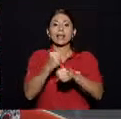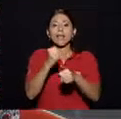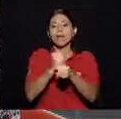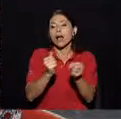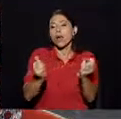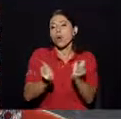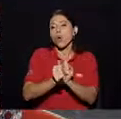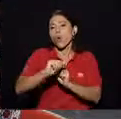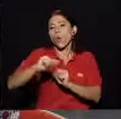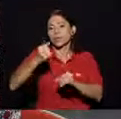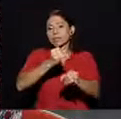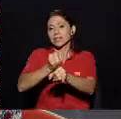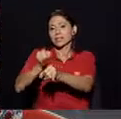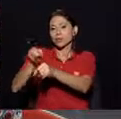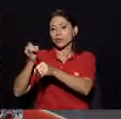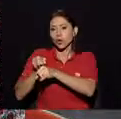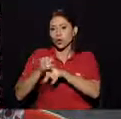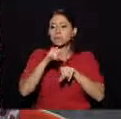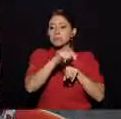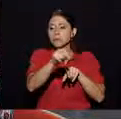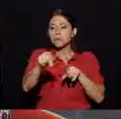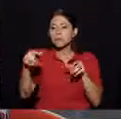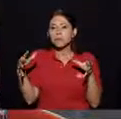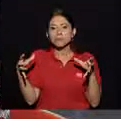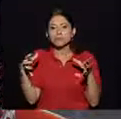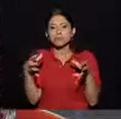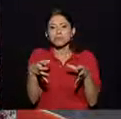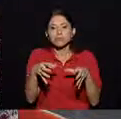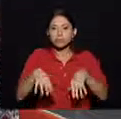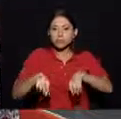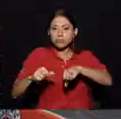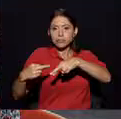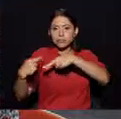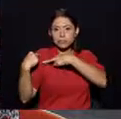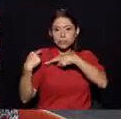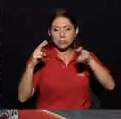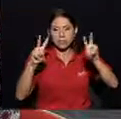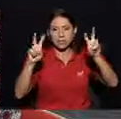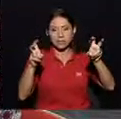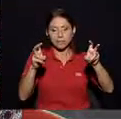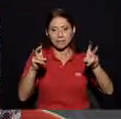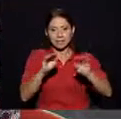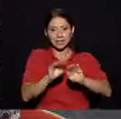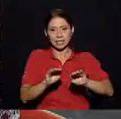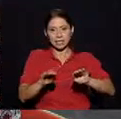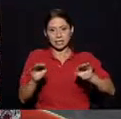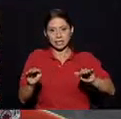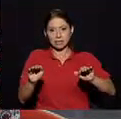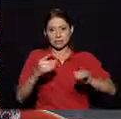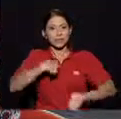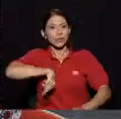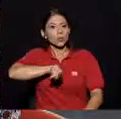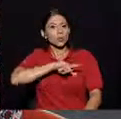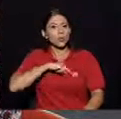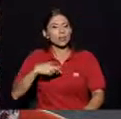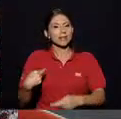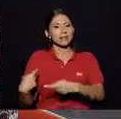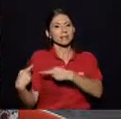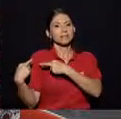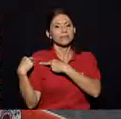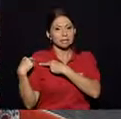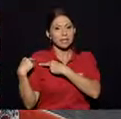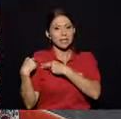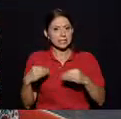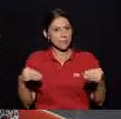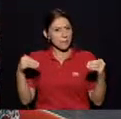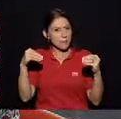instituciones que nos encargamos todas de diferentes aspectos que tienen que ver con niñez Y pues nuestra obligación es trascender